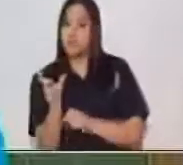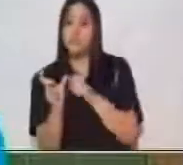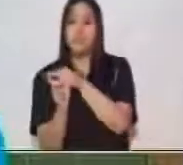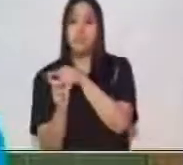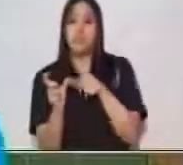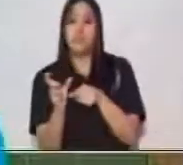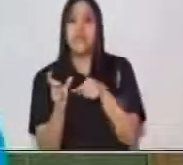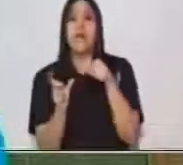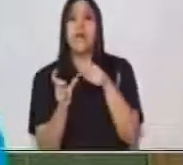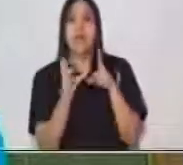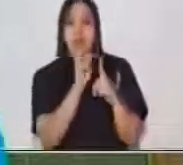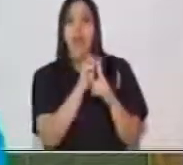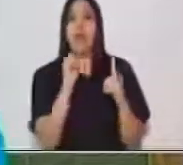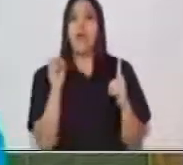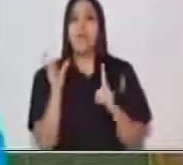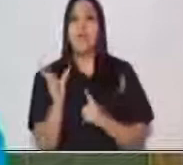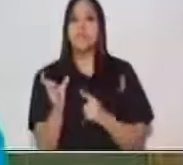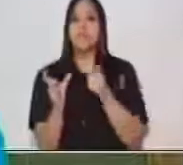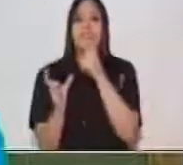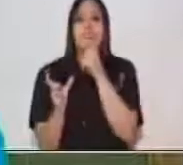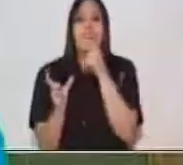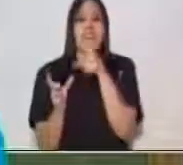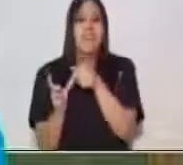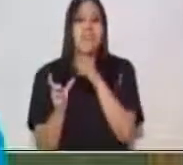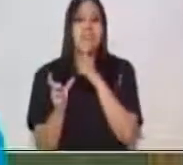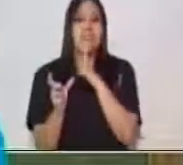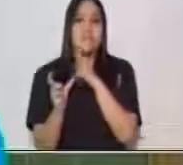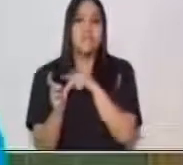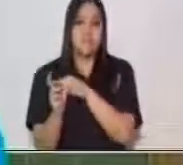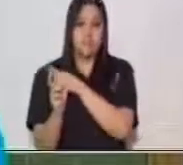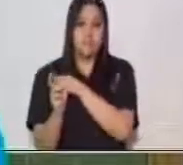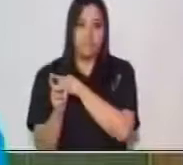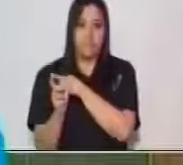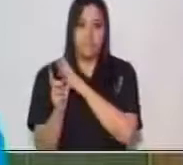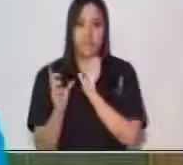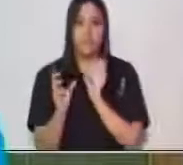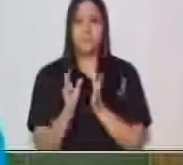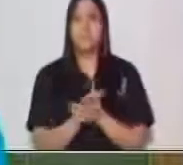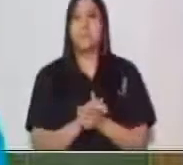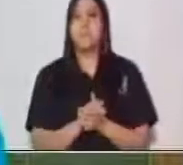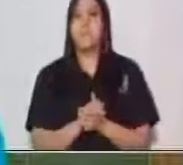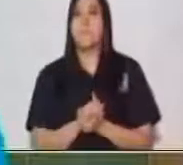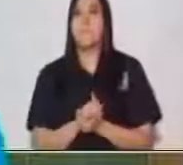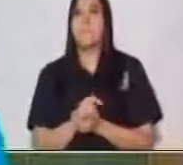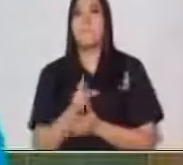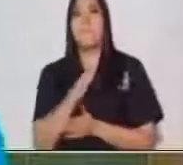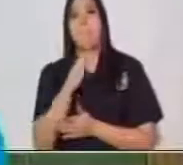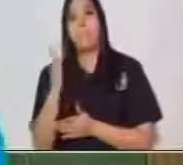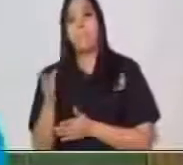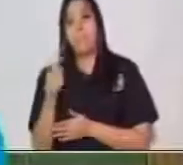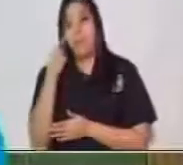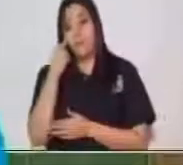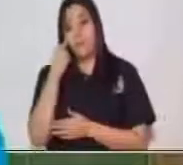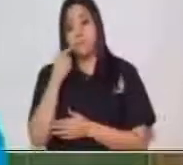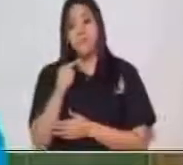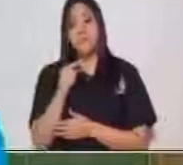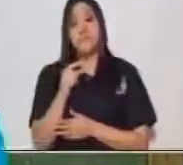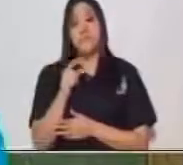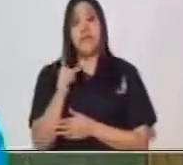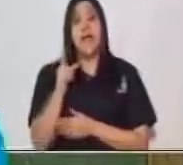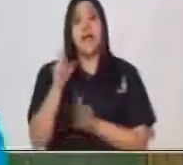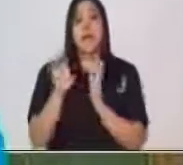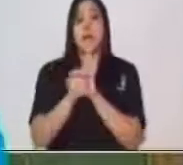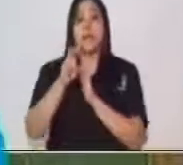parte de la oración de quien hablamos. Muy bien, entonces ahora, al referirnos al núcleo